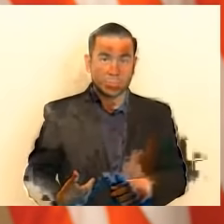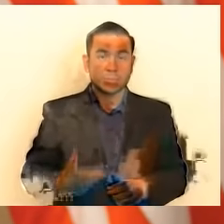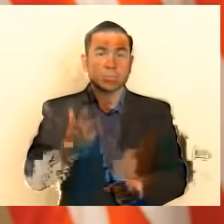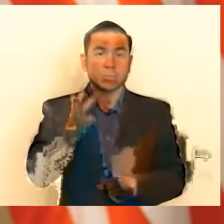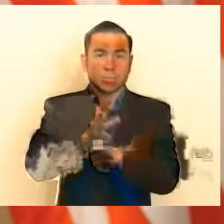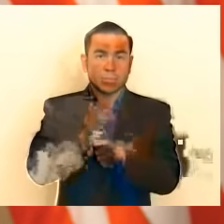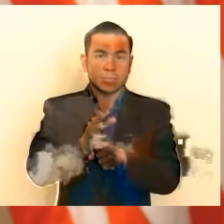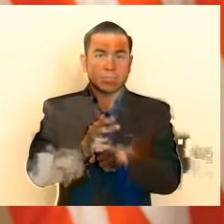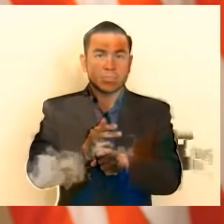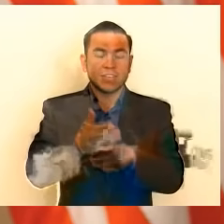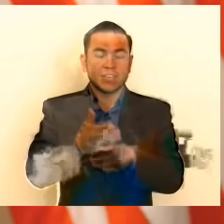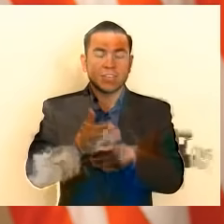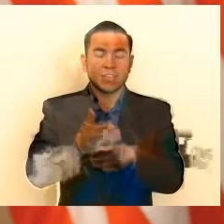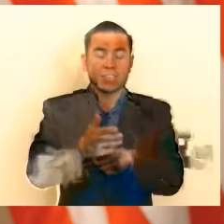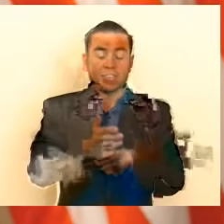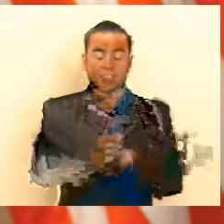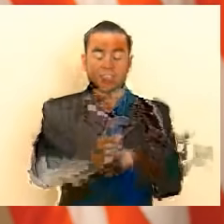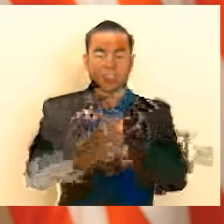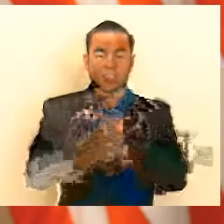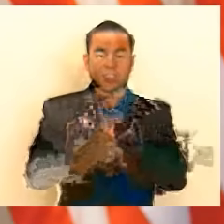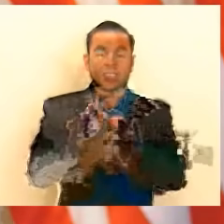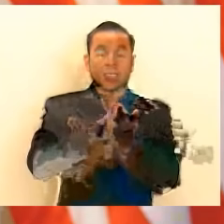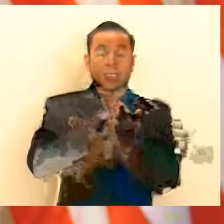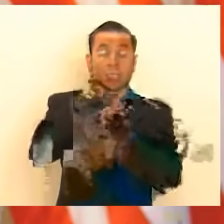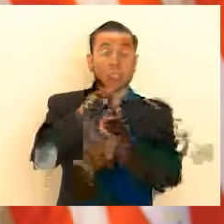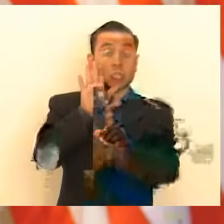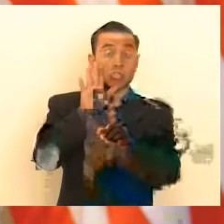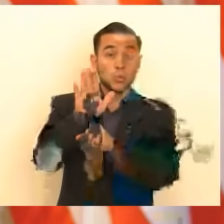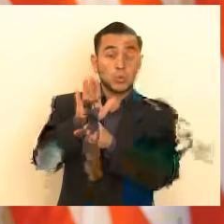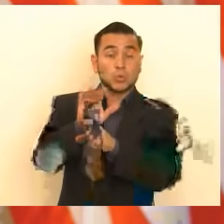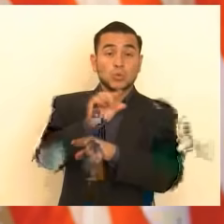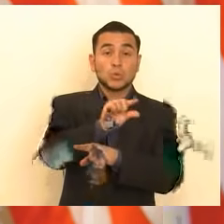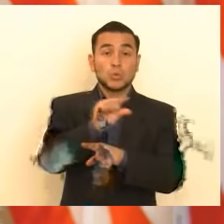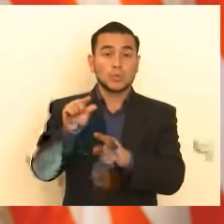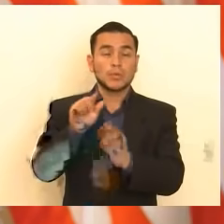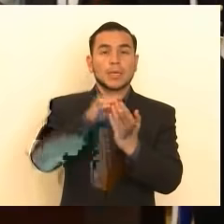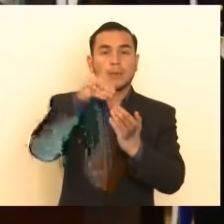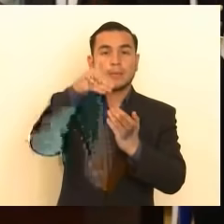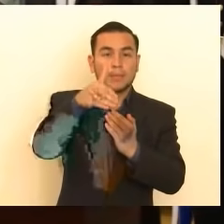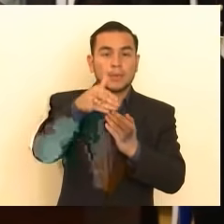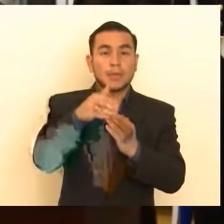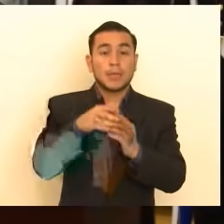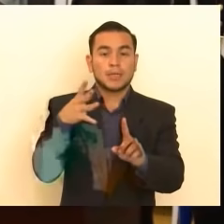de la implementación de su plan, que se llama Plan de Recuperación y Control Territorial.